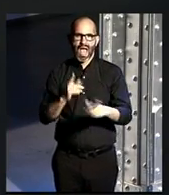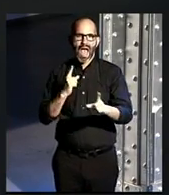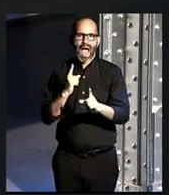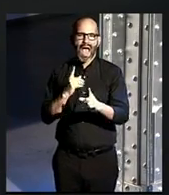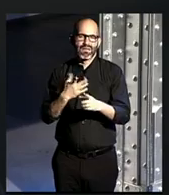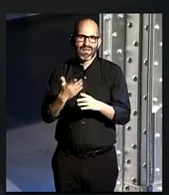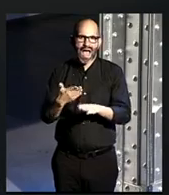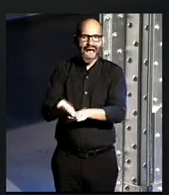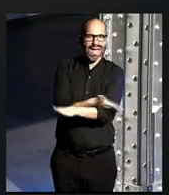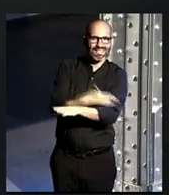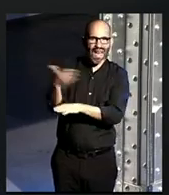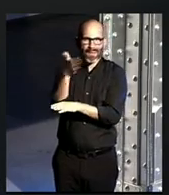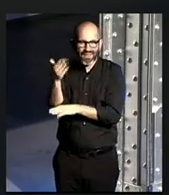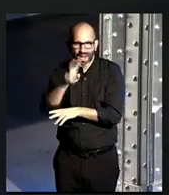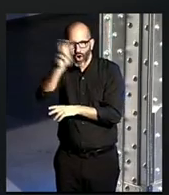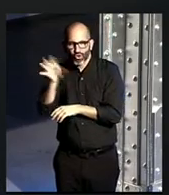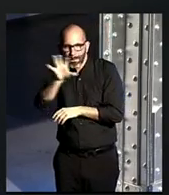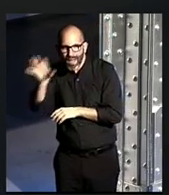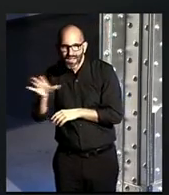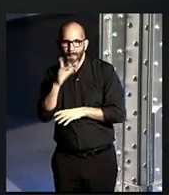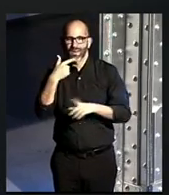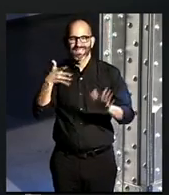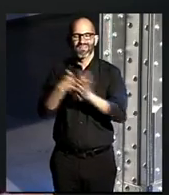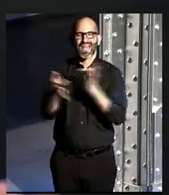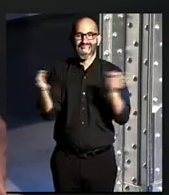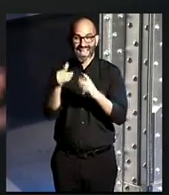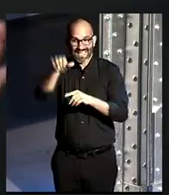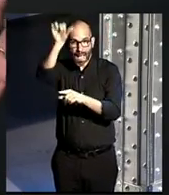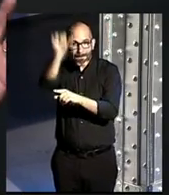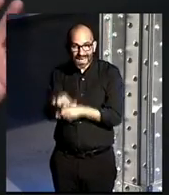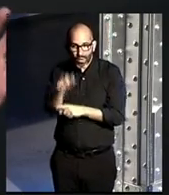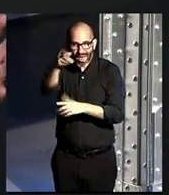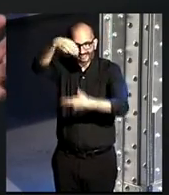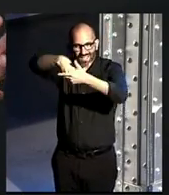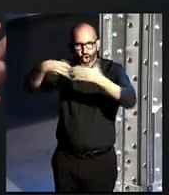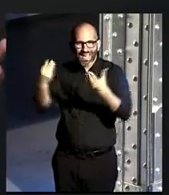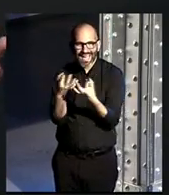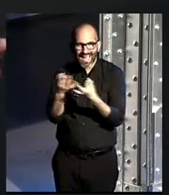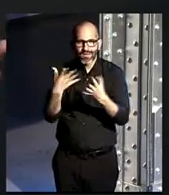novela. Pero el título porque es una película que es una mezcla de